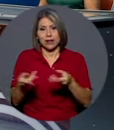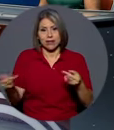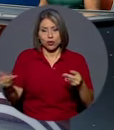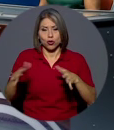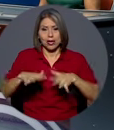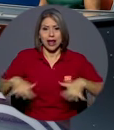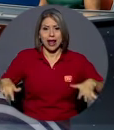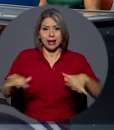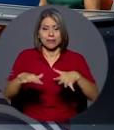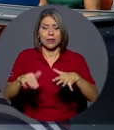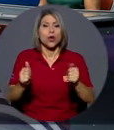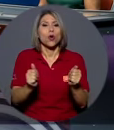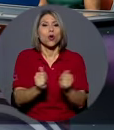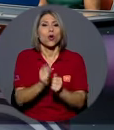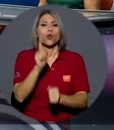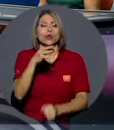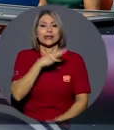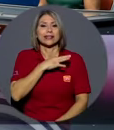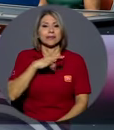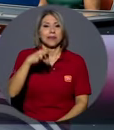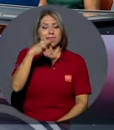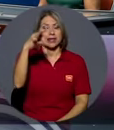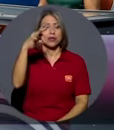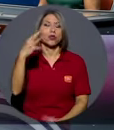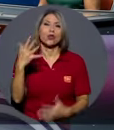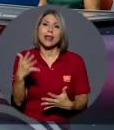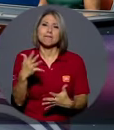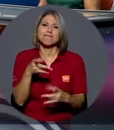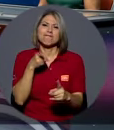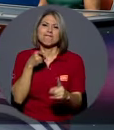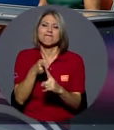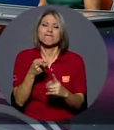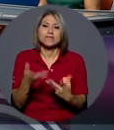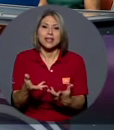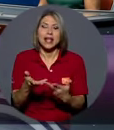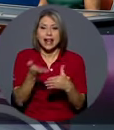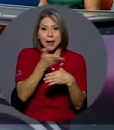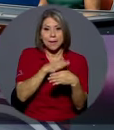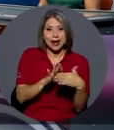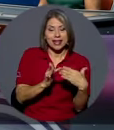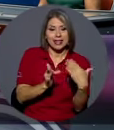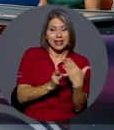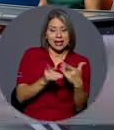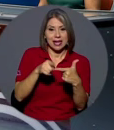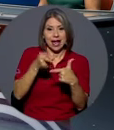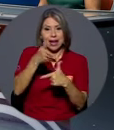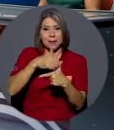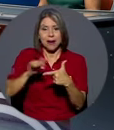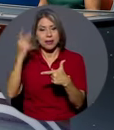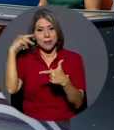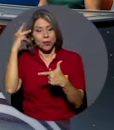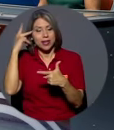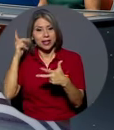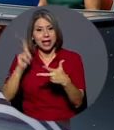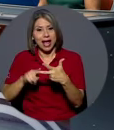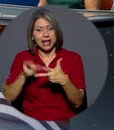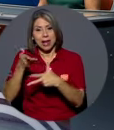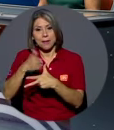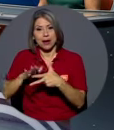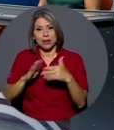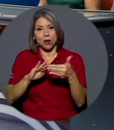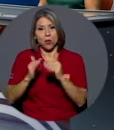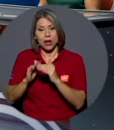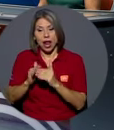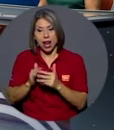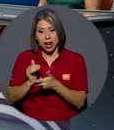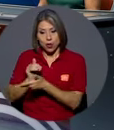territorial, con un espíritu de que la parte técnica, la parte política y la parte